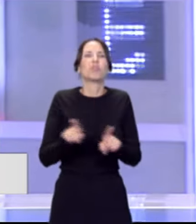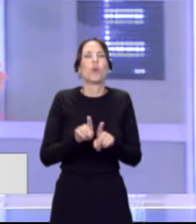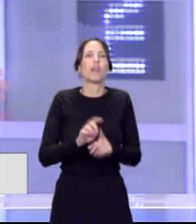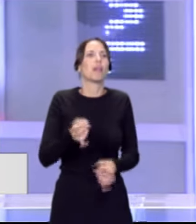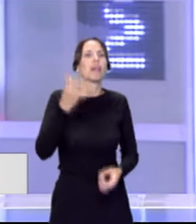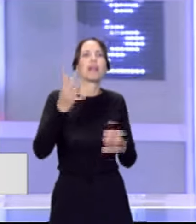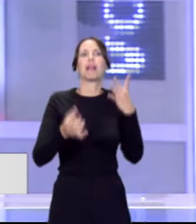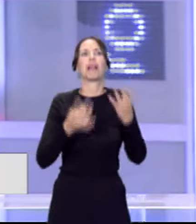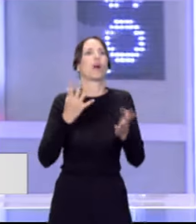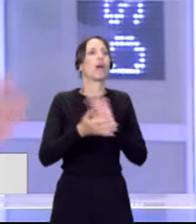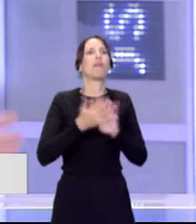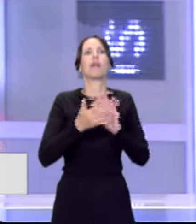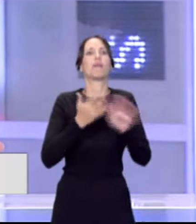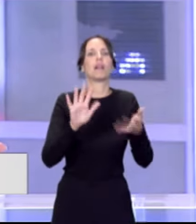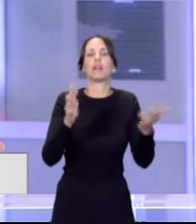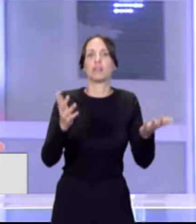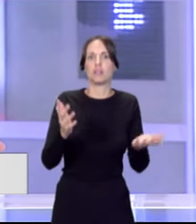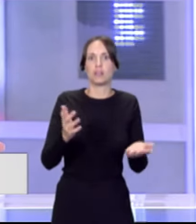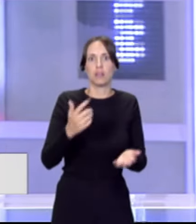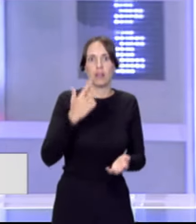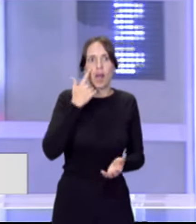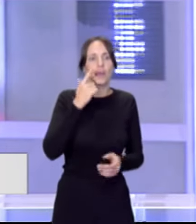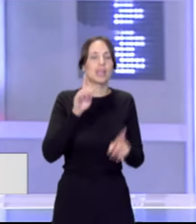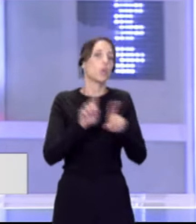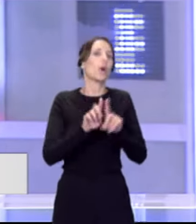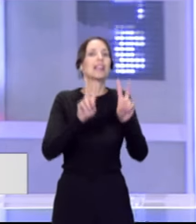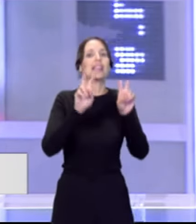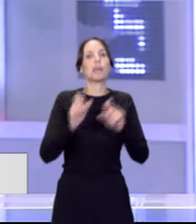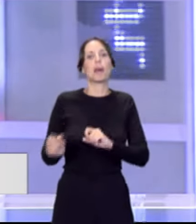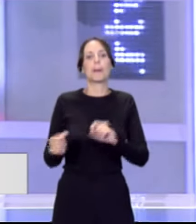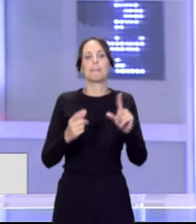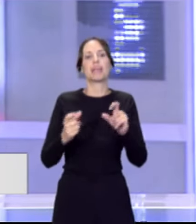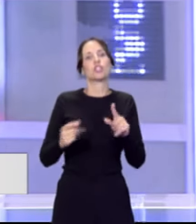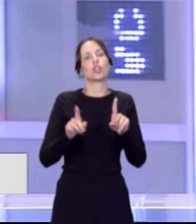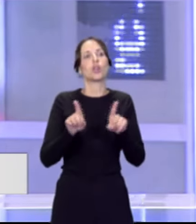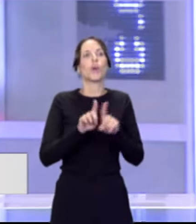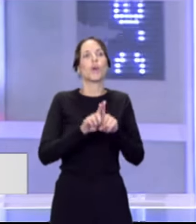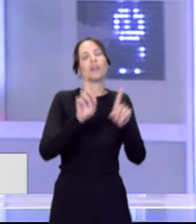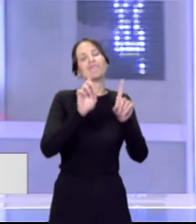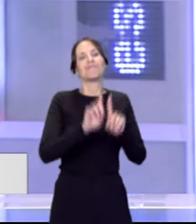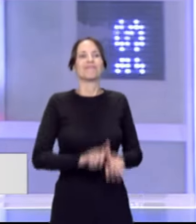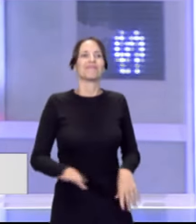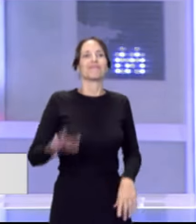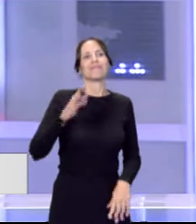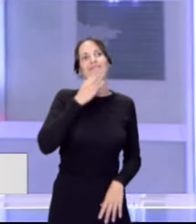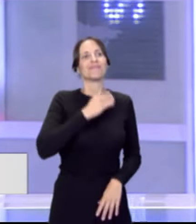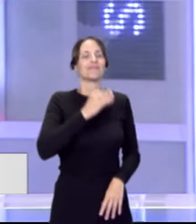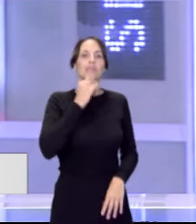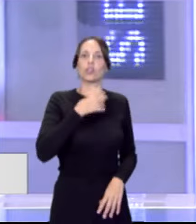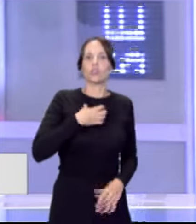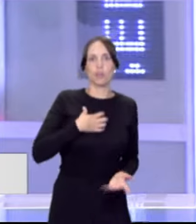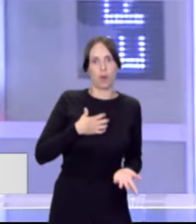personas que llegan. No vamos a romantizar la inmigración. Y es verdad que yo creo que no estamos preparados tampoco para hacer un debate adulto de todo lo que